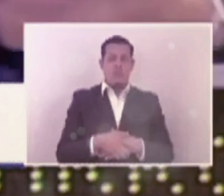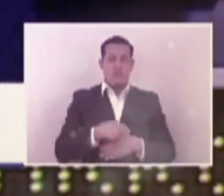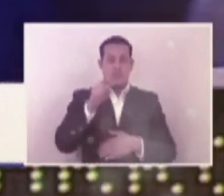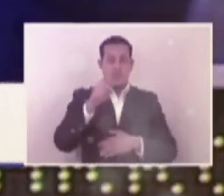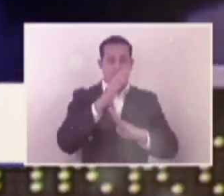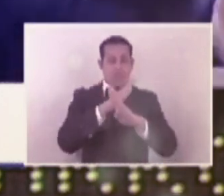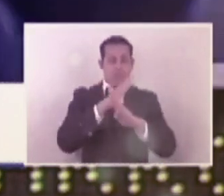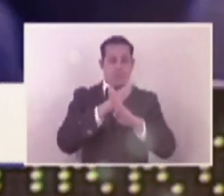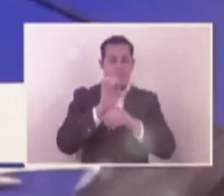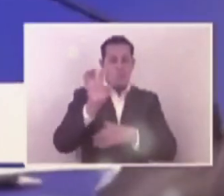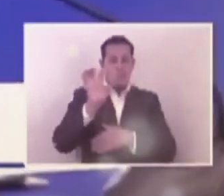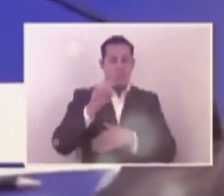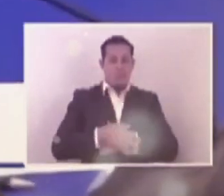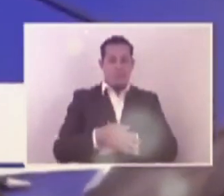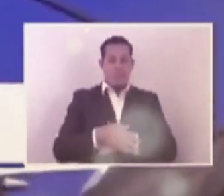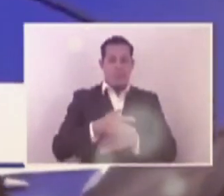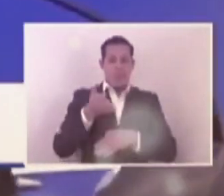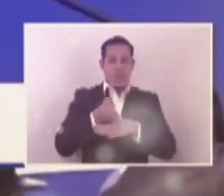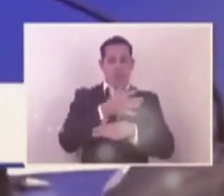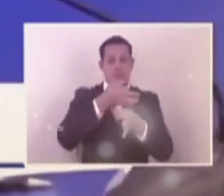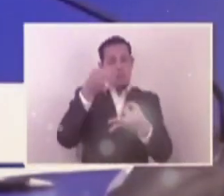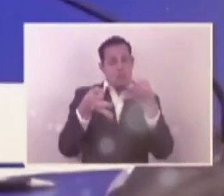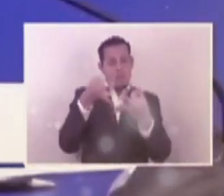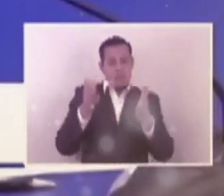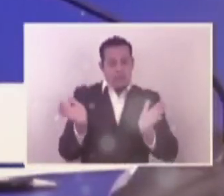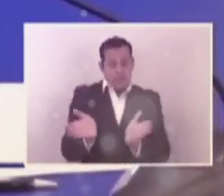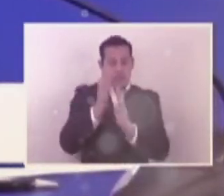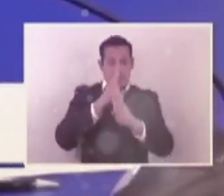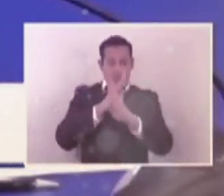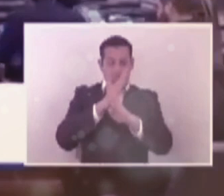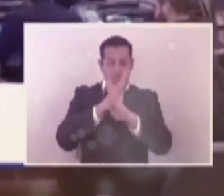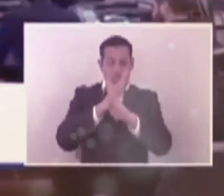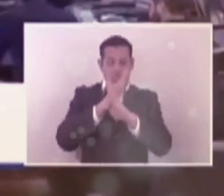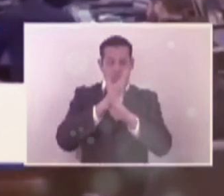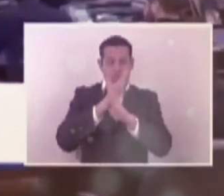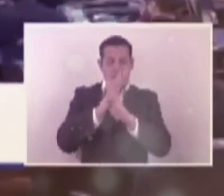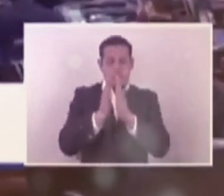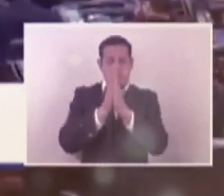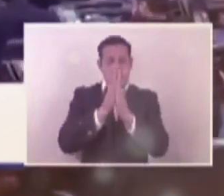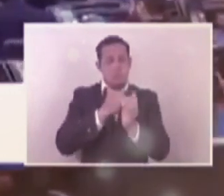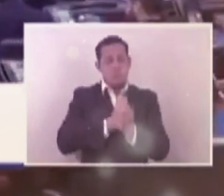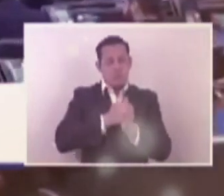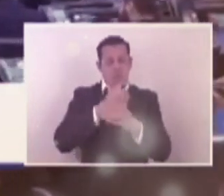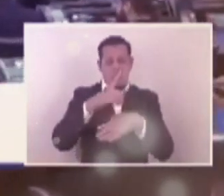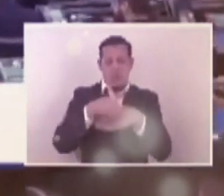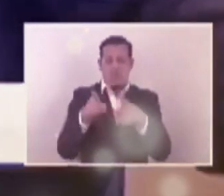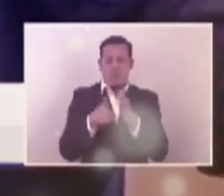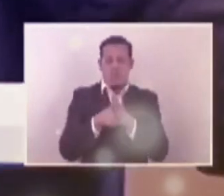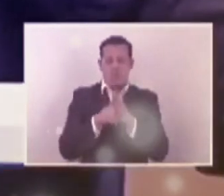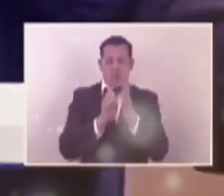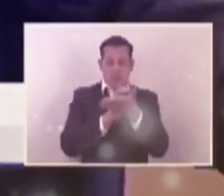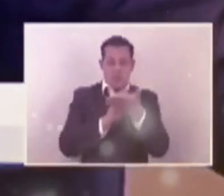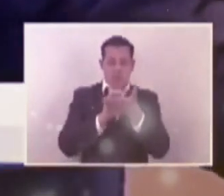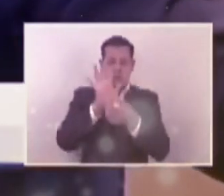Usted defiende mañosos. En el antejuicio, a pesar de los intentos de la defensa por conmover a los diputados, hay una cuenta que